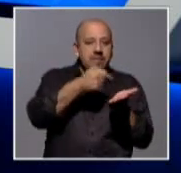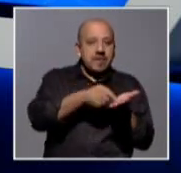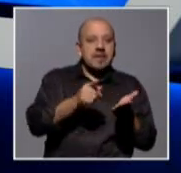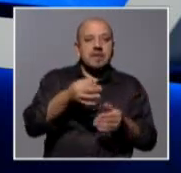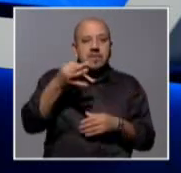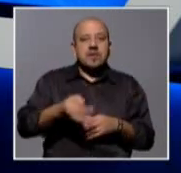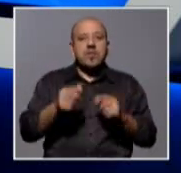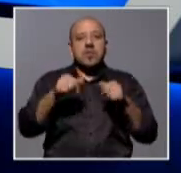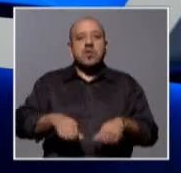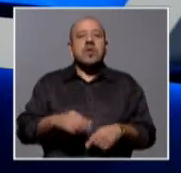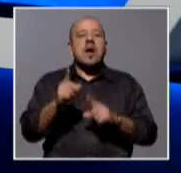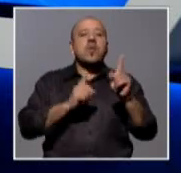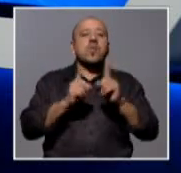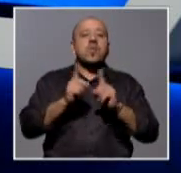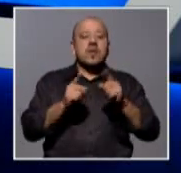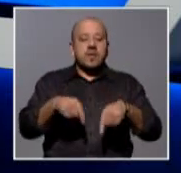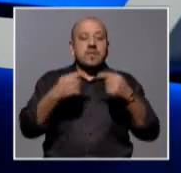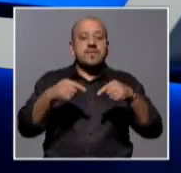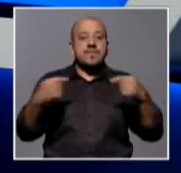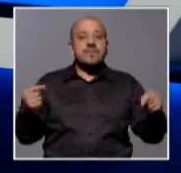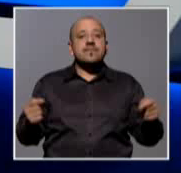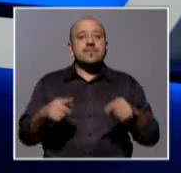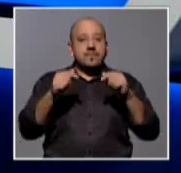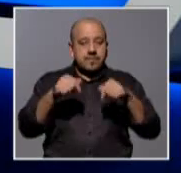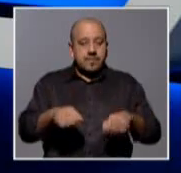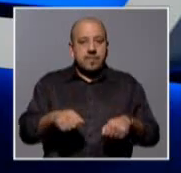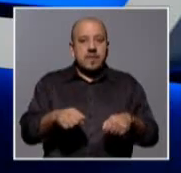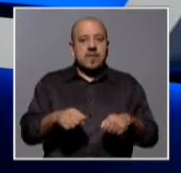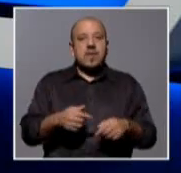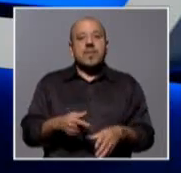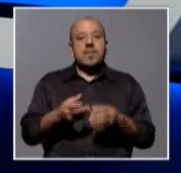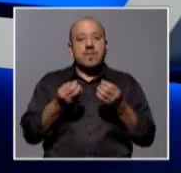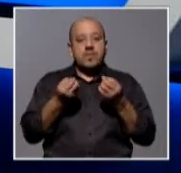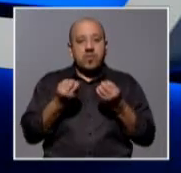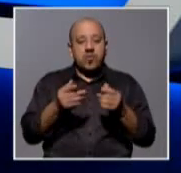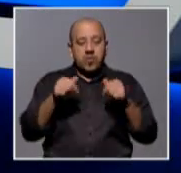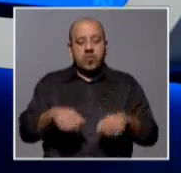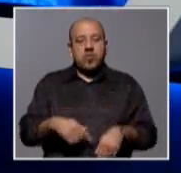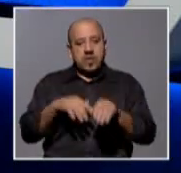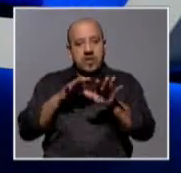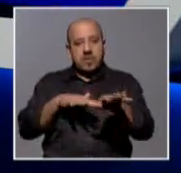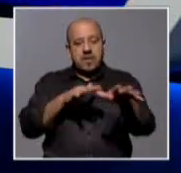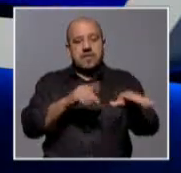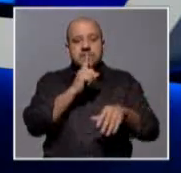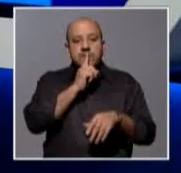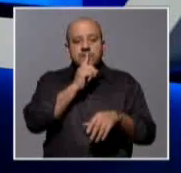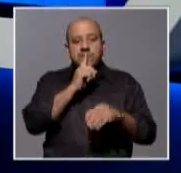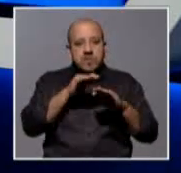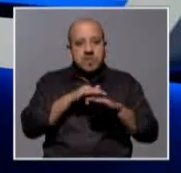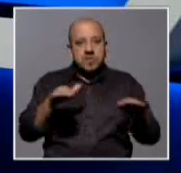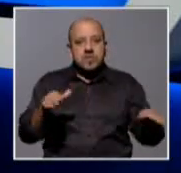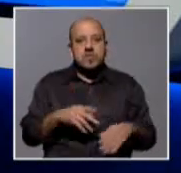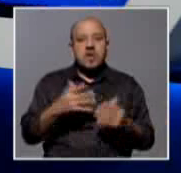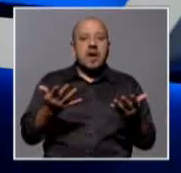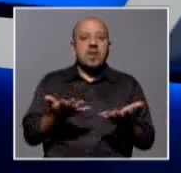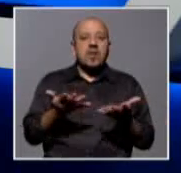a algunas de las acciones que se están llevando a cabo hoy justamente por esta marcha del silencio especial. Y ya